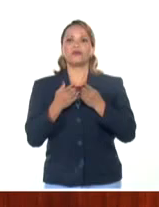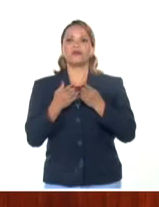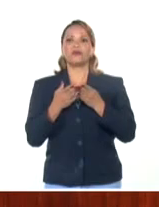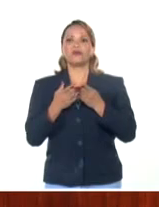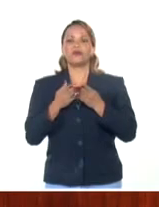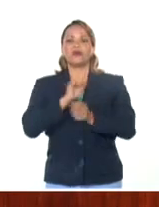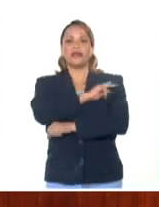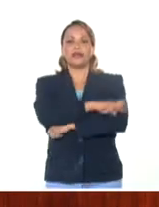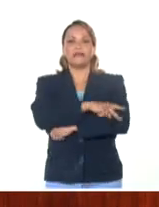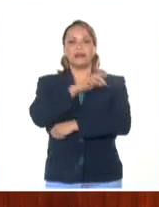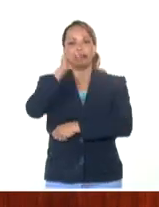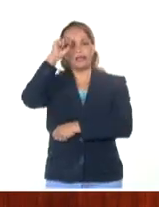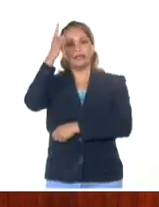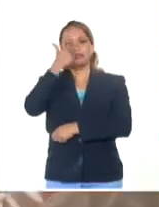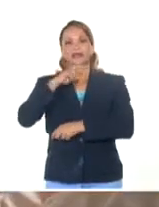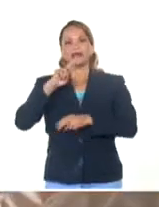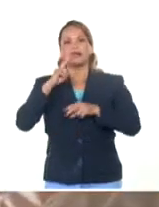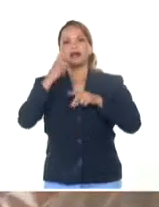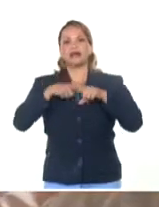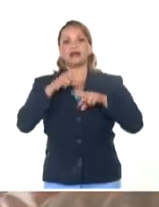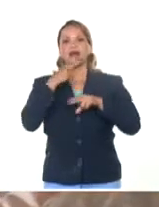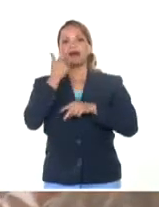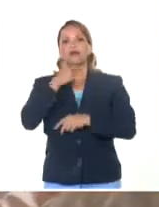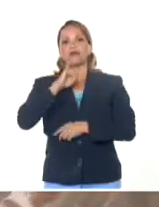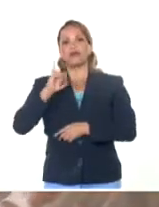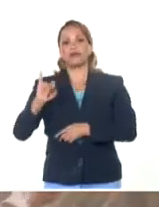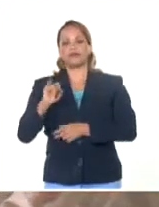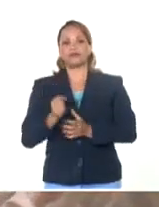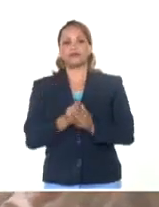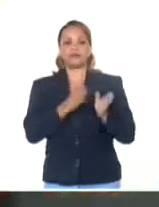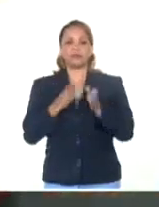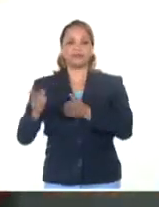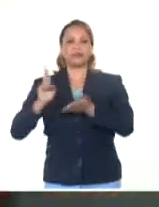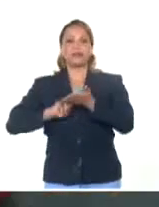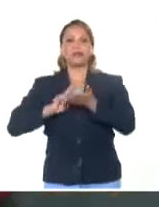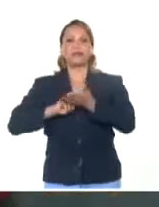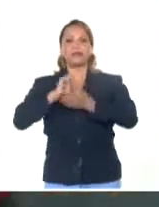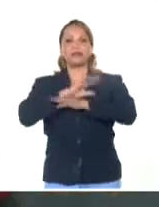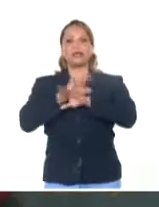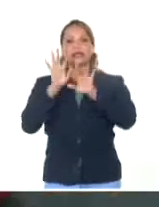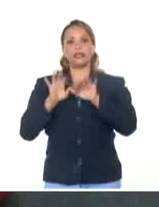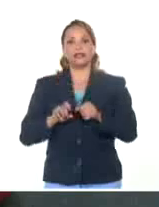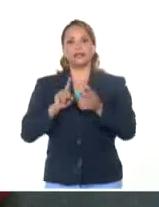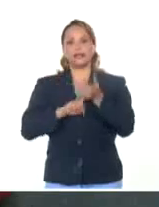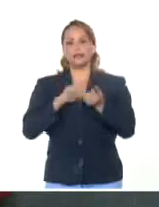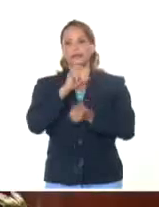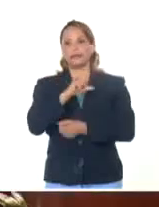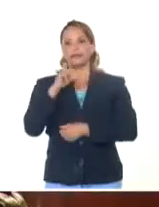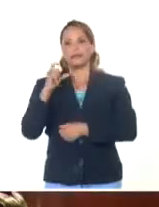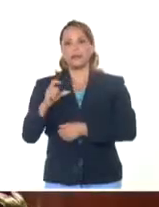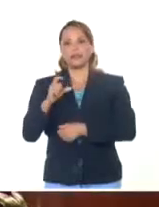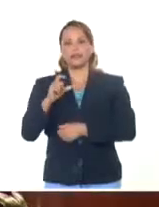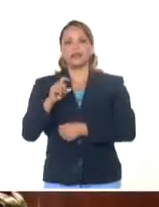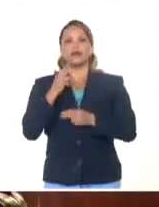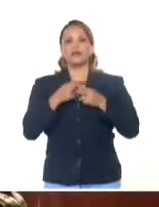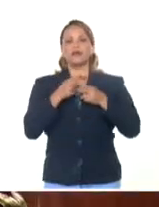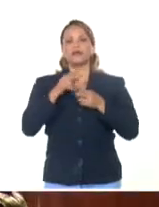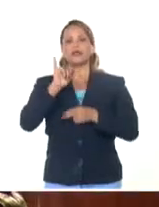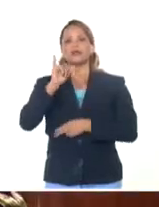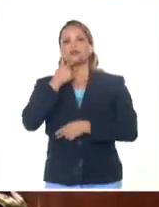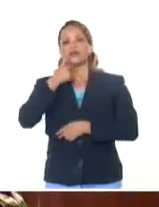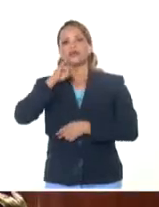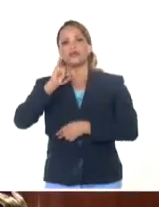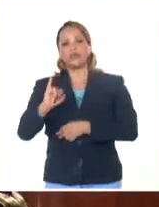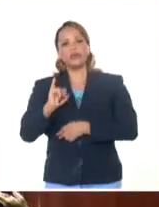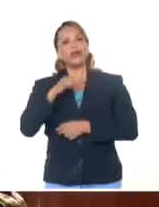República Árabe Saharaui Democrática. La miembro del secretariado del Comité Central del Partido Comunista de Cuba, Yudí Rodríguez